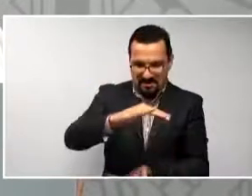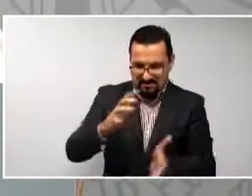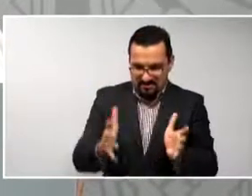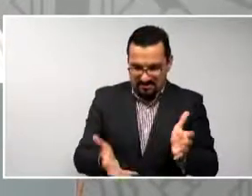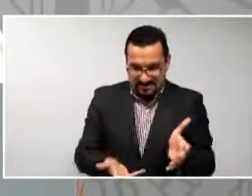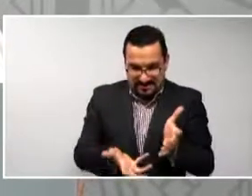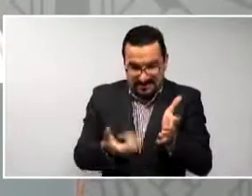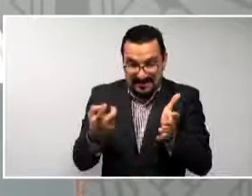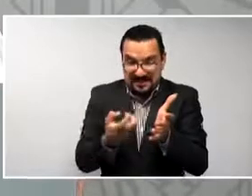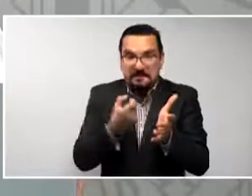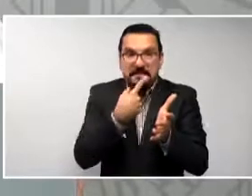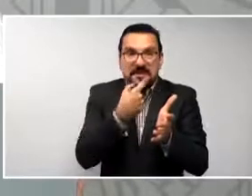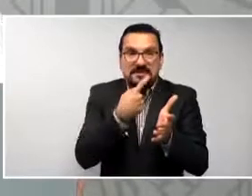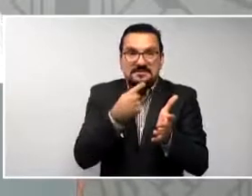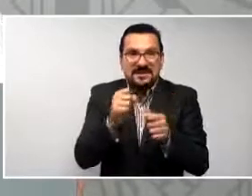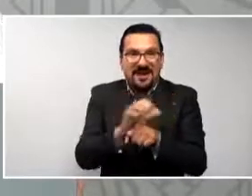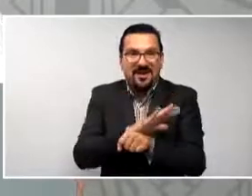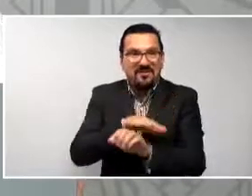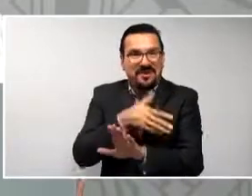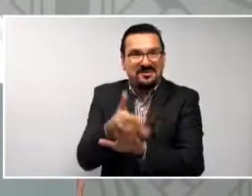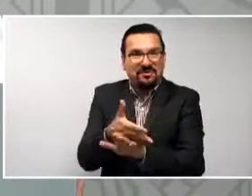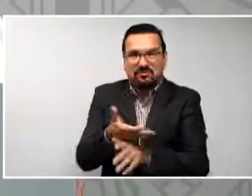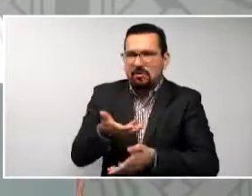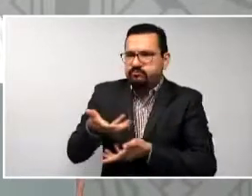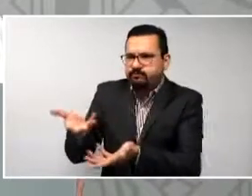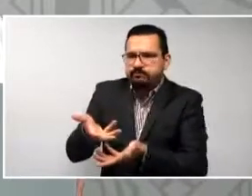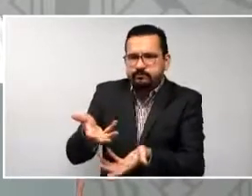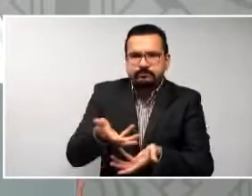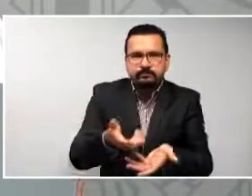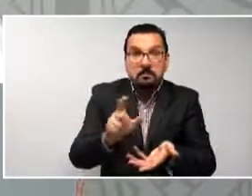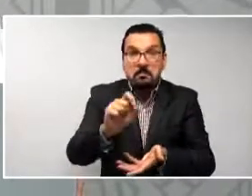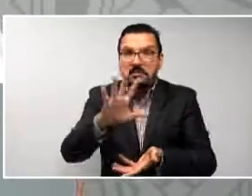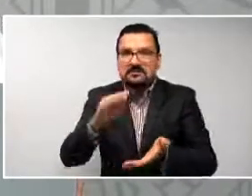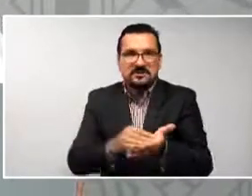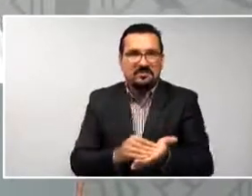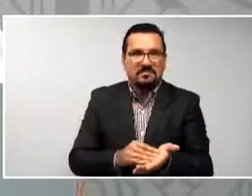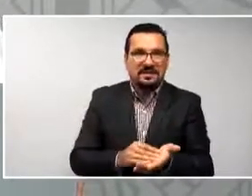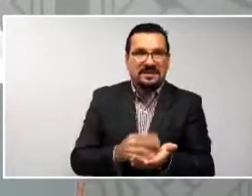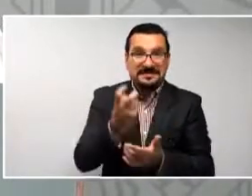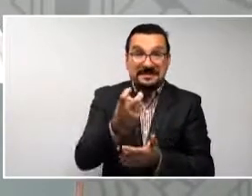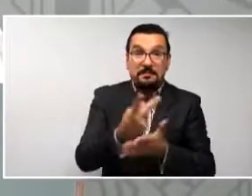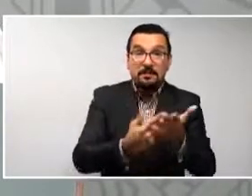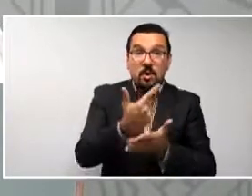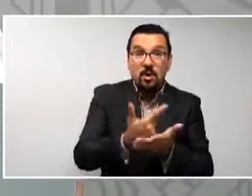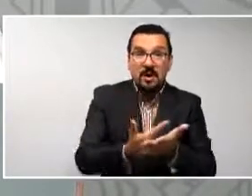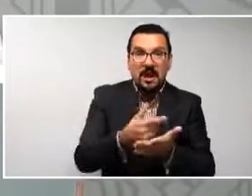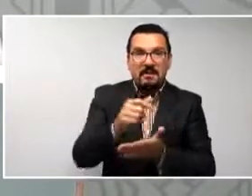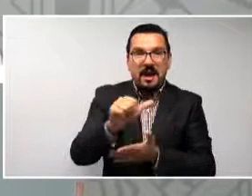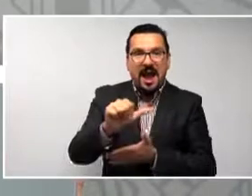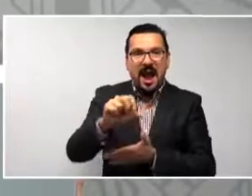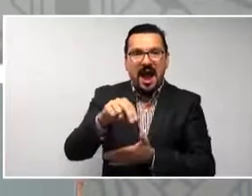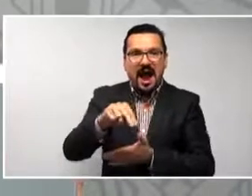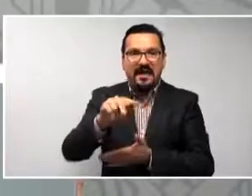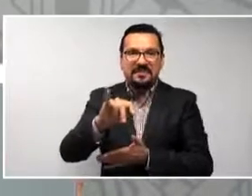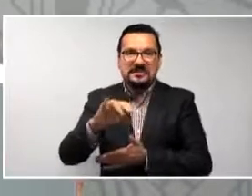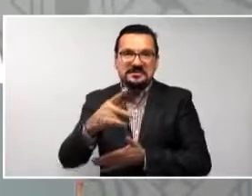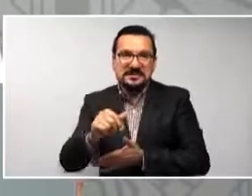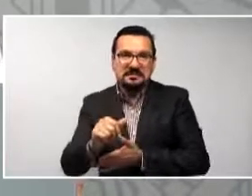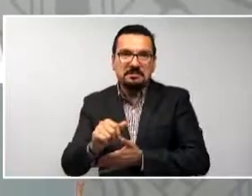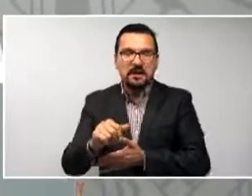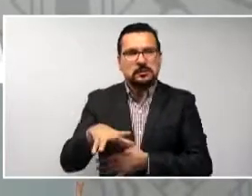medicamentos covite de ahí que anticipa concentre sus mayores esfuerzos